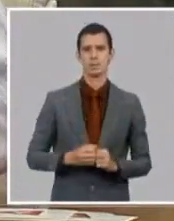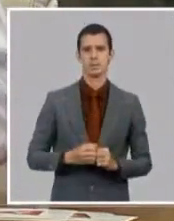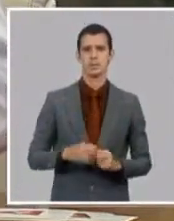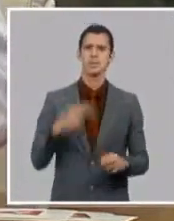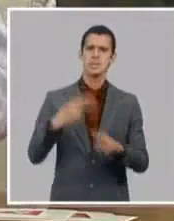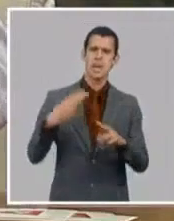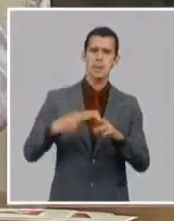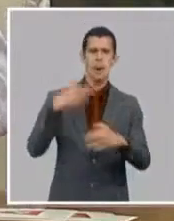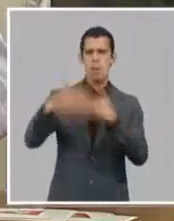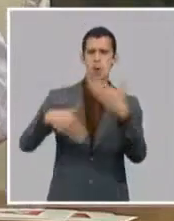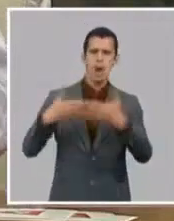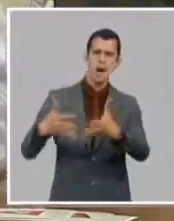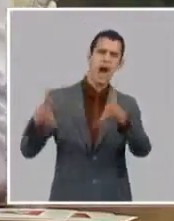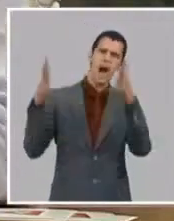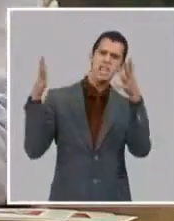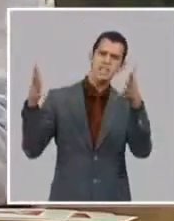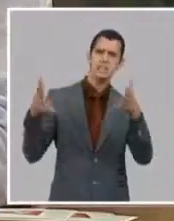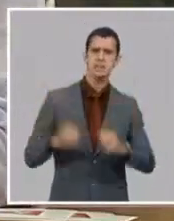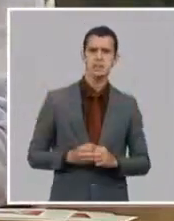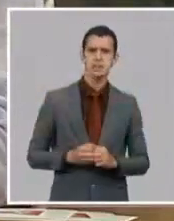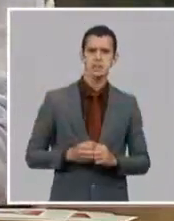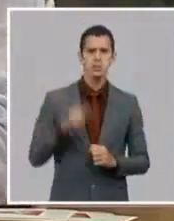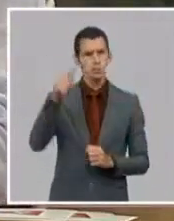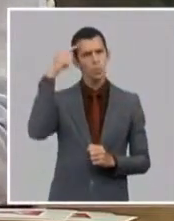la solución de los problemas de ninguno.